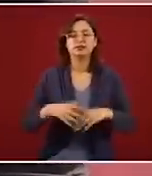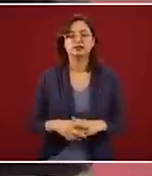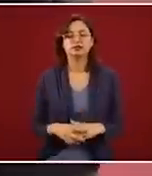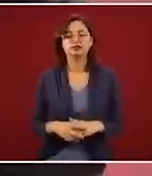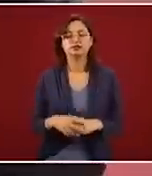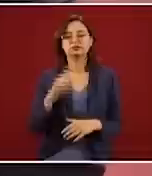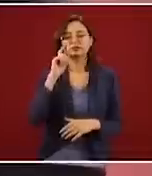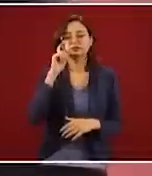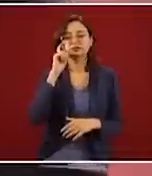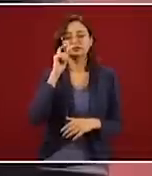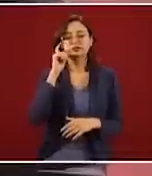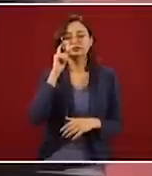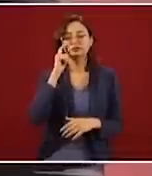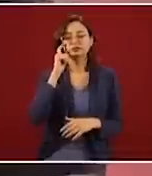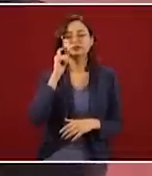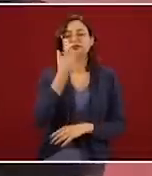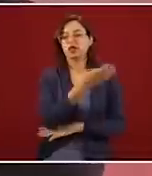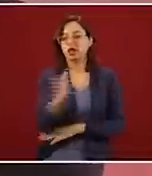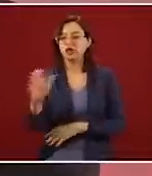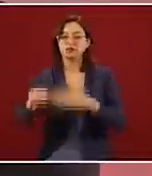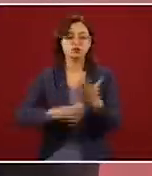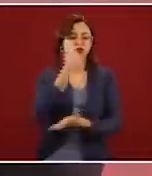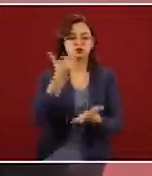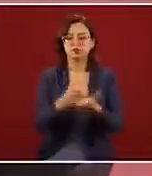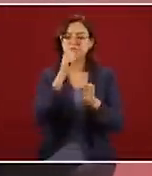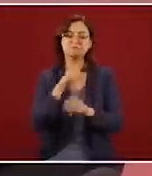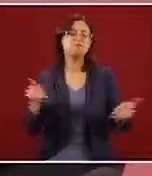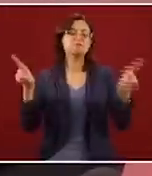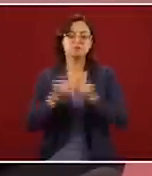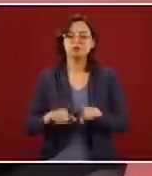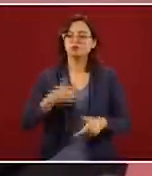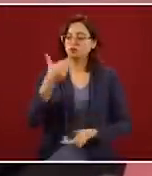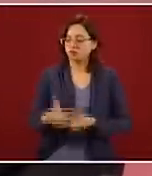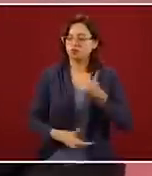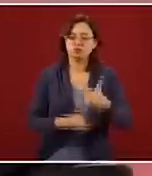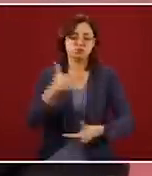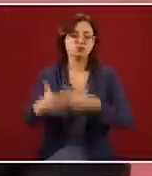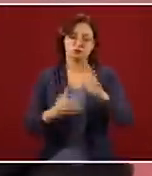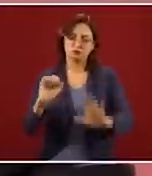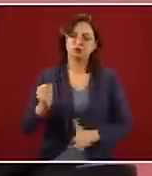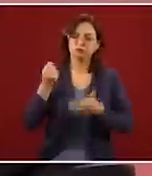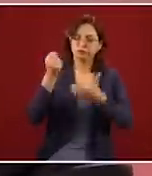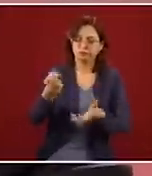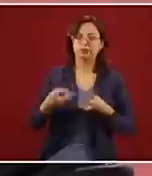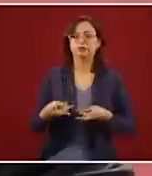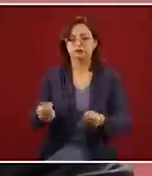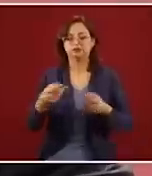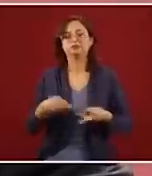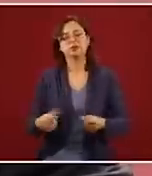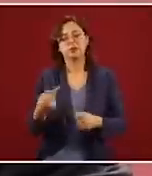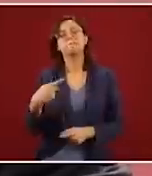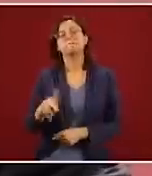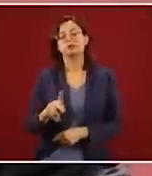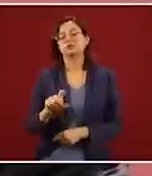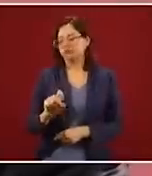Esto lo vamos a hacer tanto en el campo como en la ciudad, en la medida de las posibilidades económicas, pero sí estamos tomando en